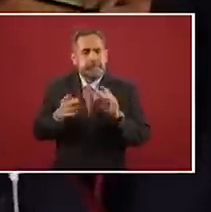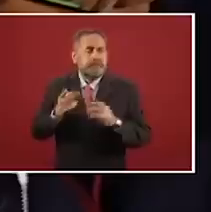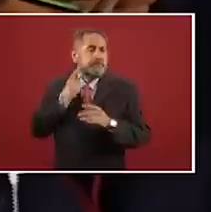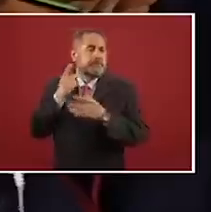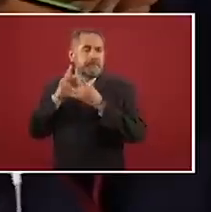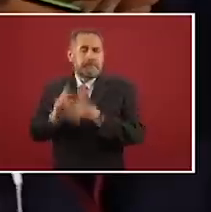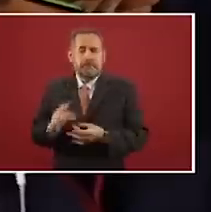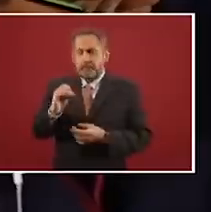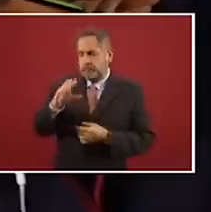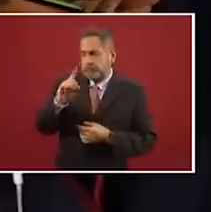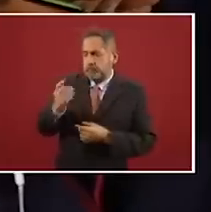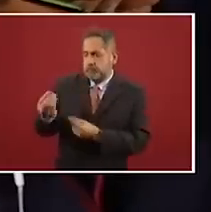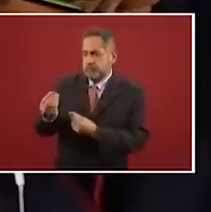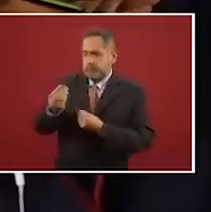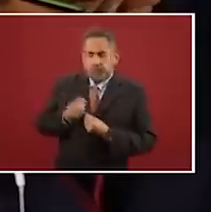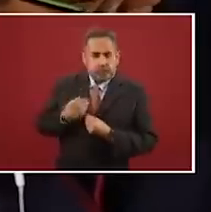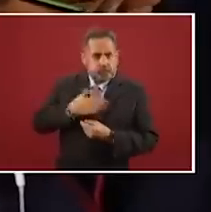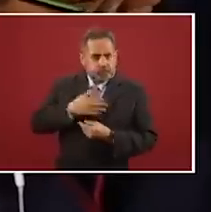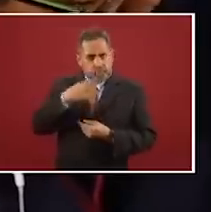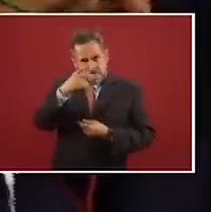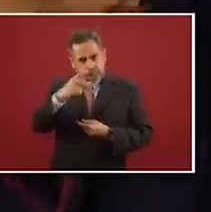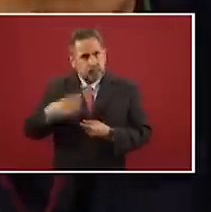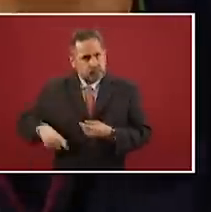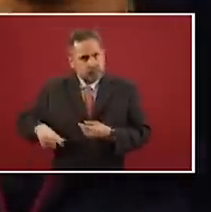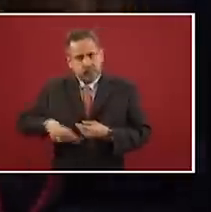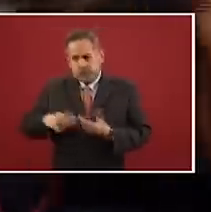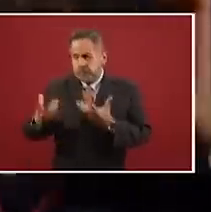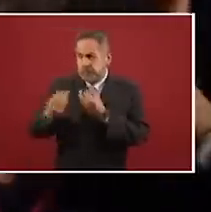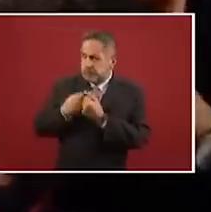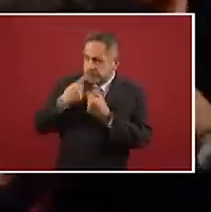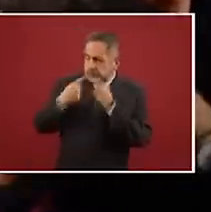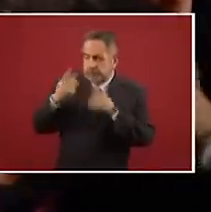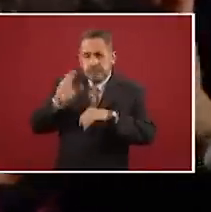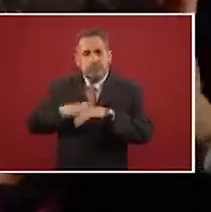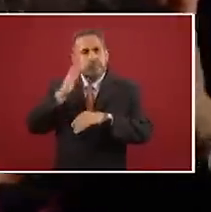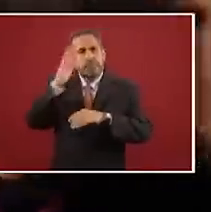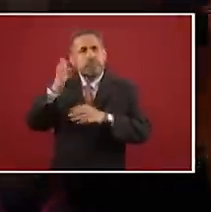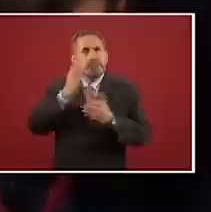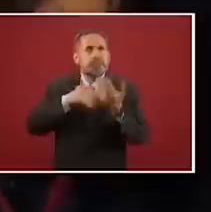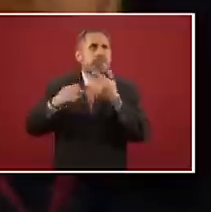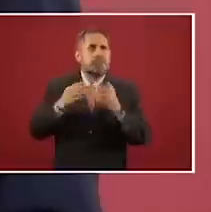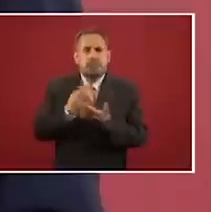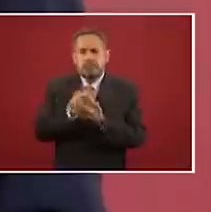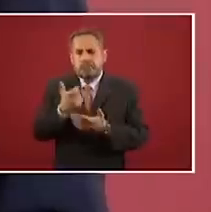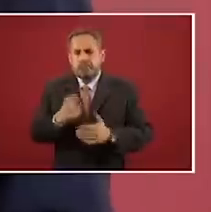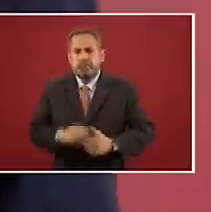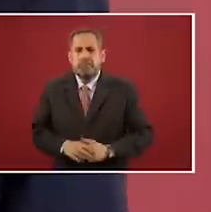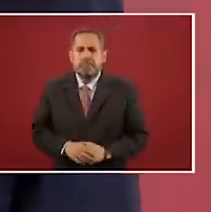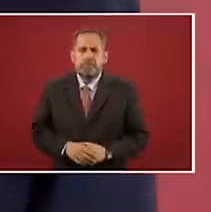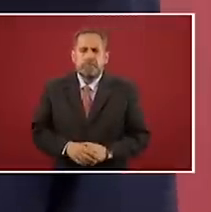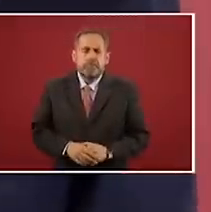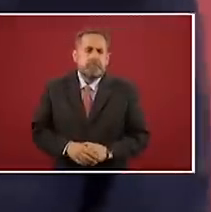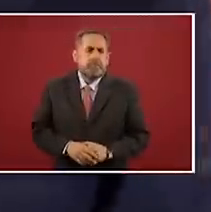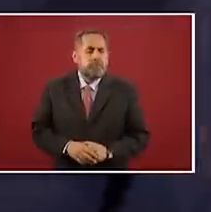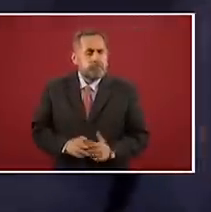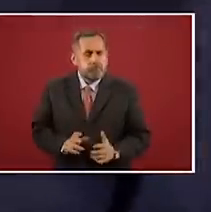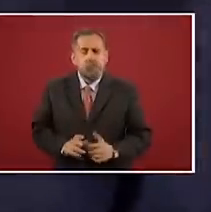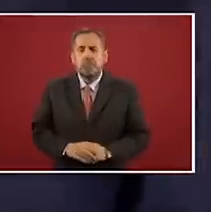de la OCDE con su gobierno para pues tener más desarrollo económico. ¿Usted qué opina? Bueno, que